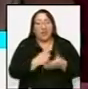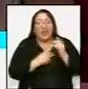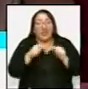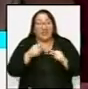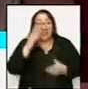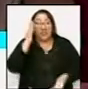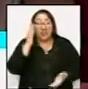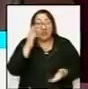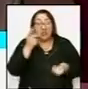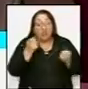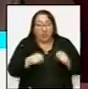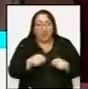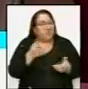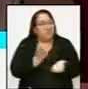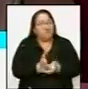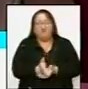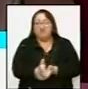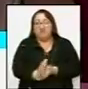sanción sea firme.